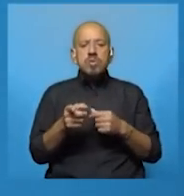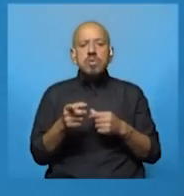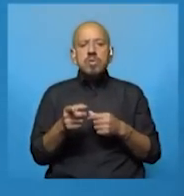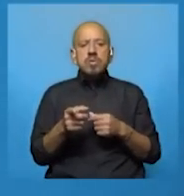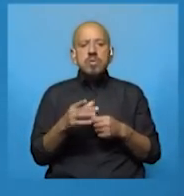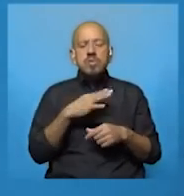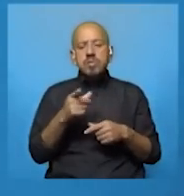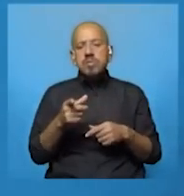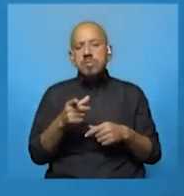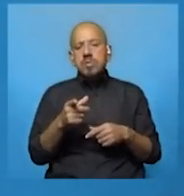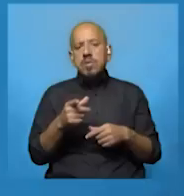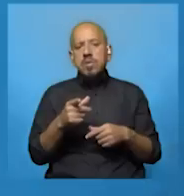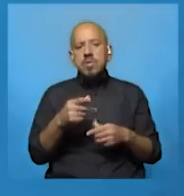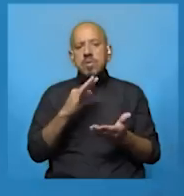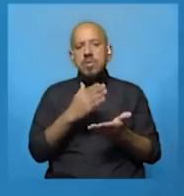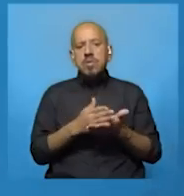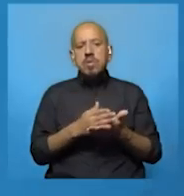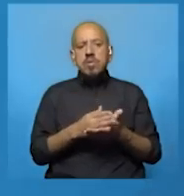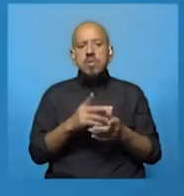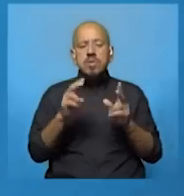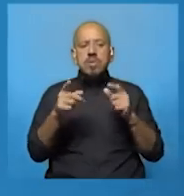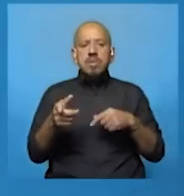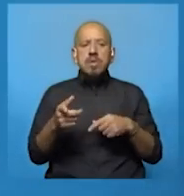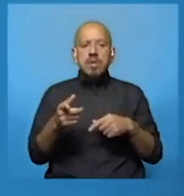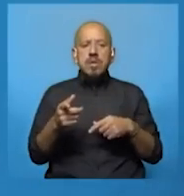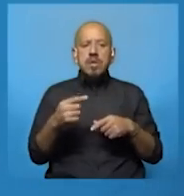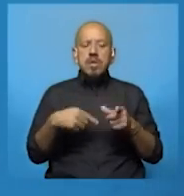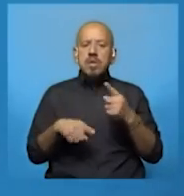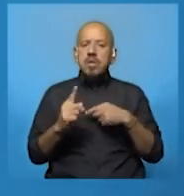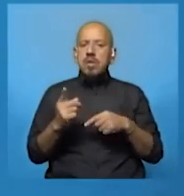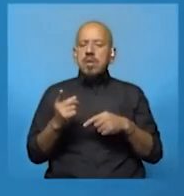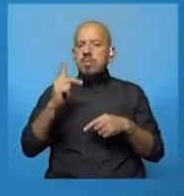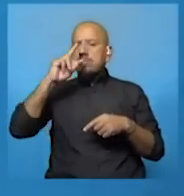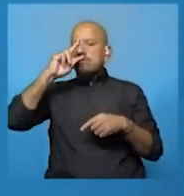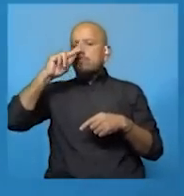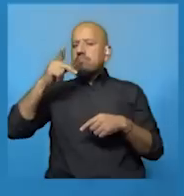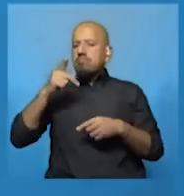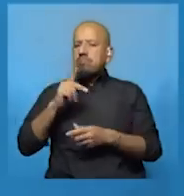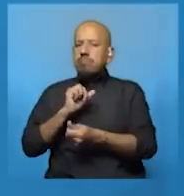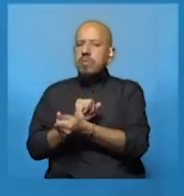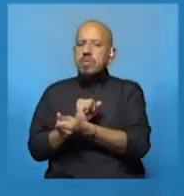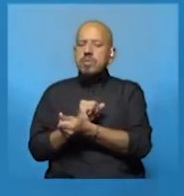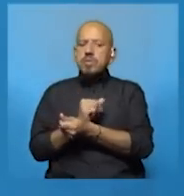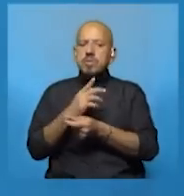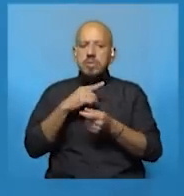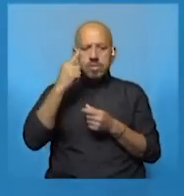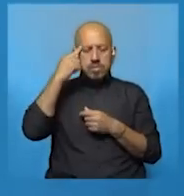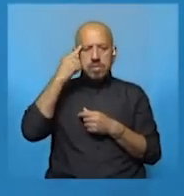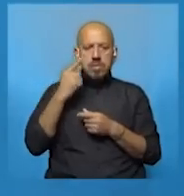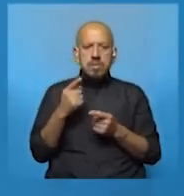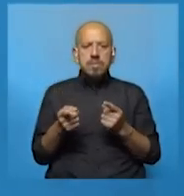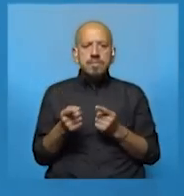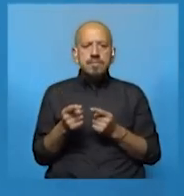está que fue condenada por delitos de cuello blanco y ahí dispara todo una reflexión que está por detrás